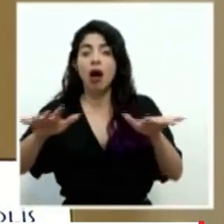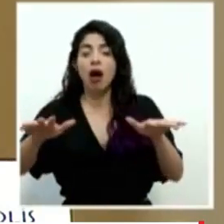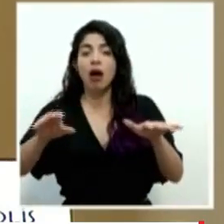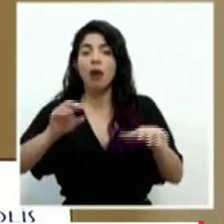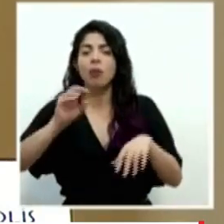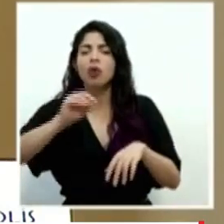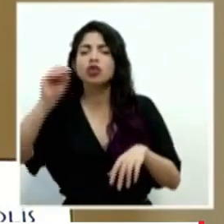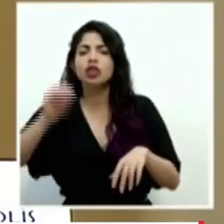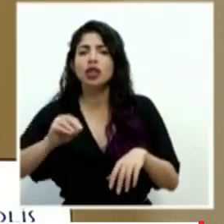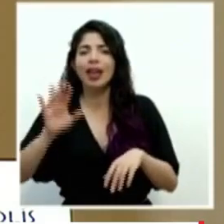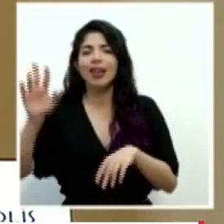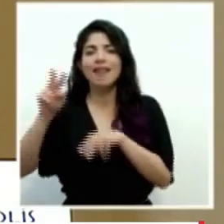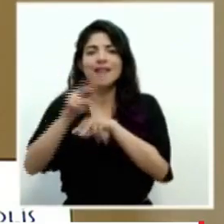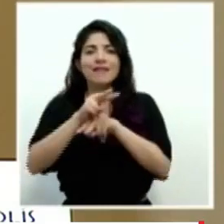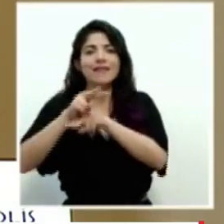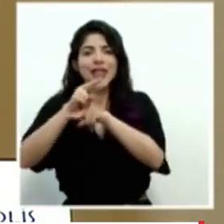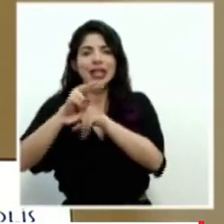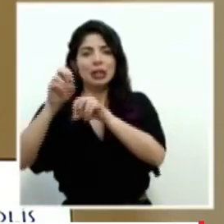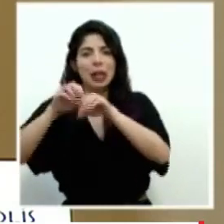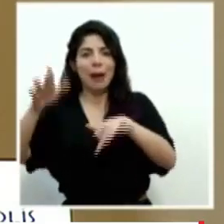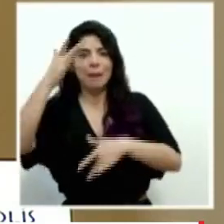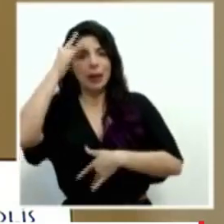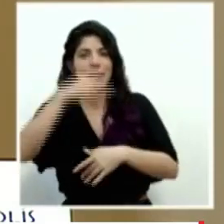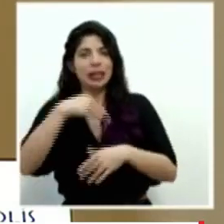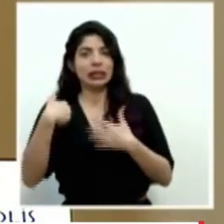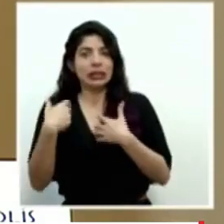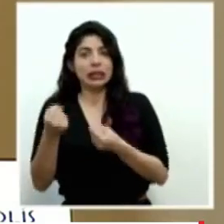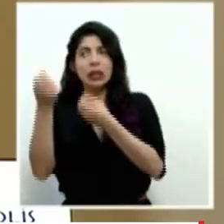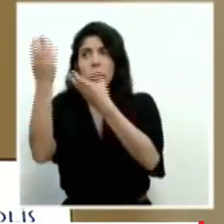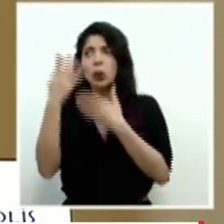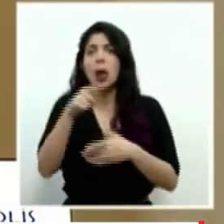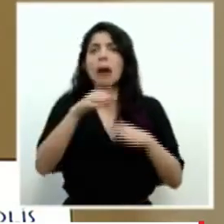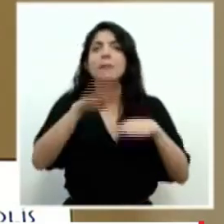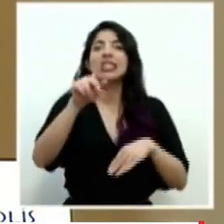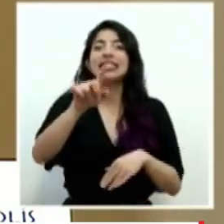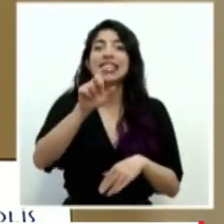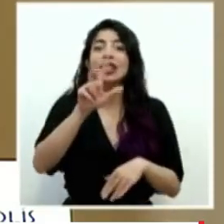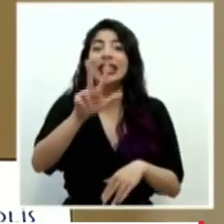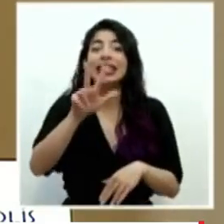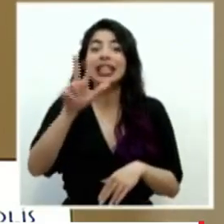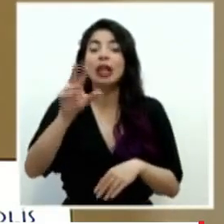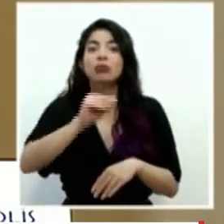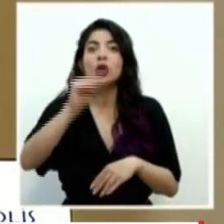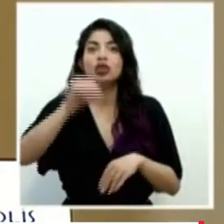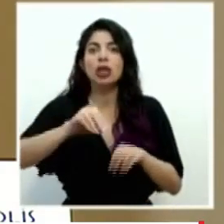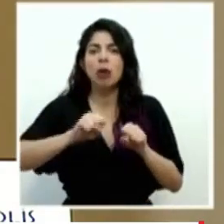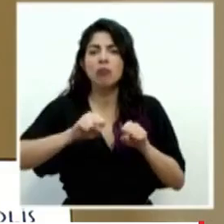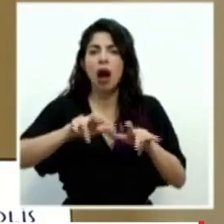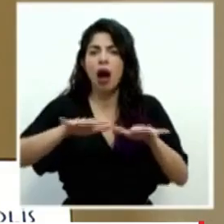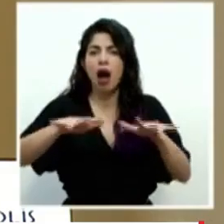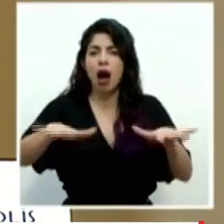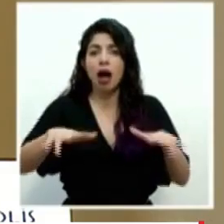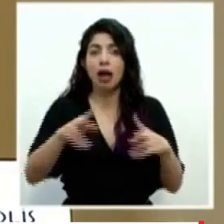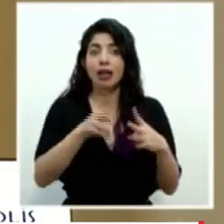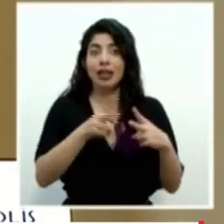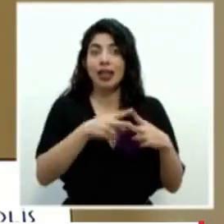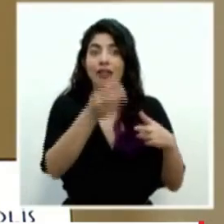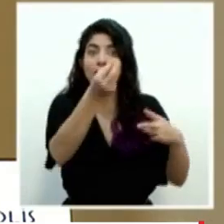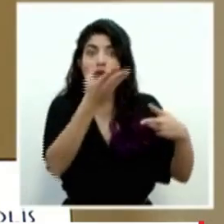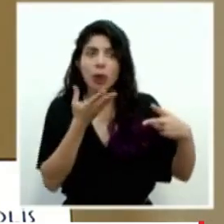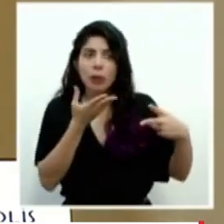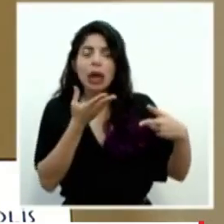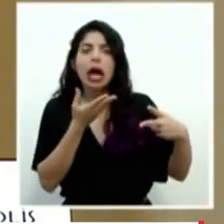reportes de la Dirección de Vigilancia Epidemiológica del Ministerio de Salud, superan el 133%. Esos dos indicadores juntos son los